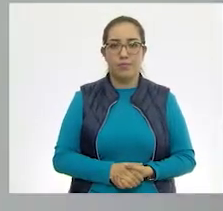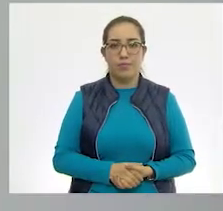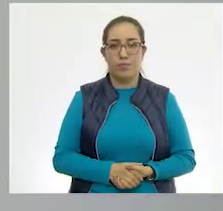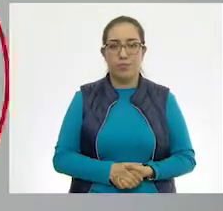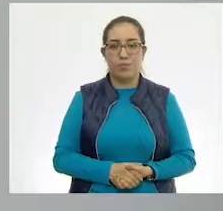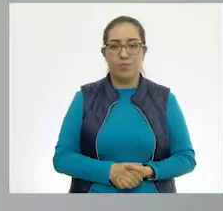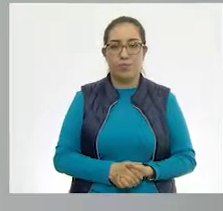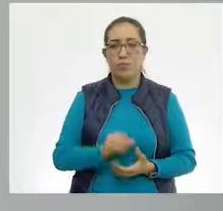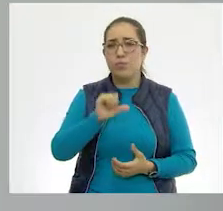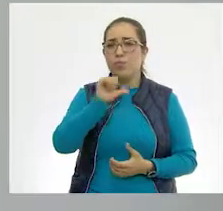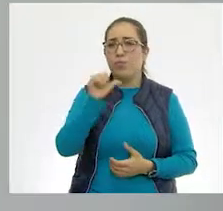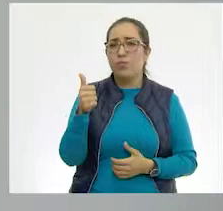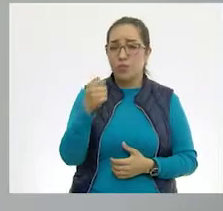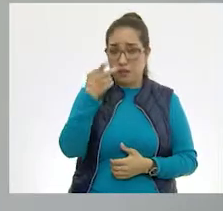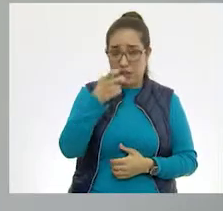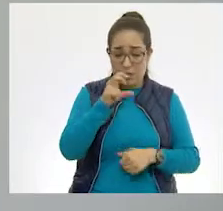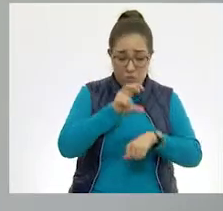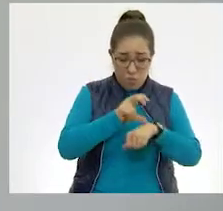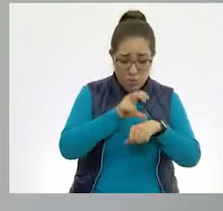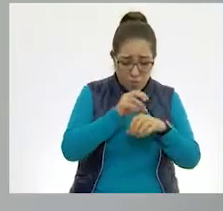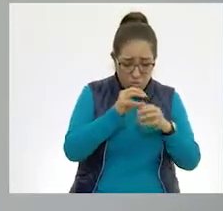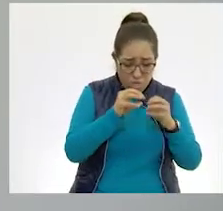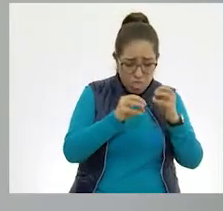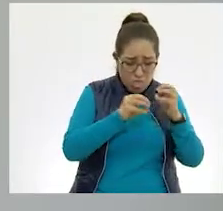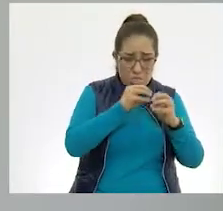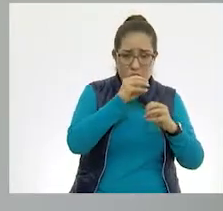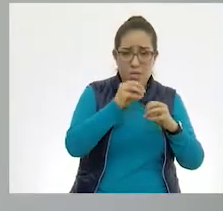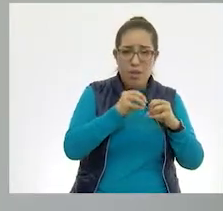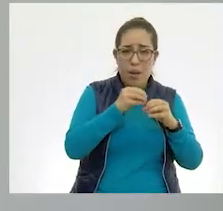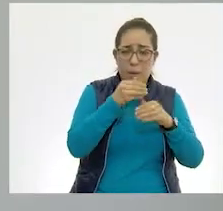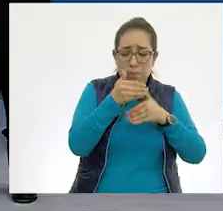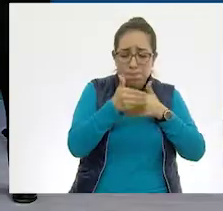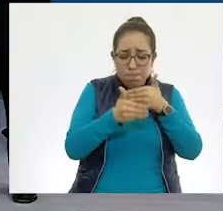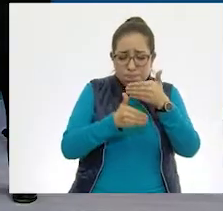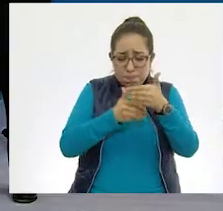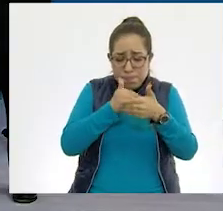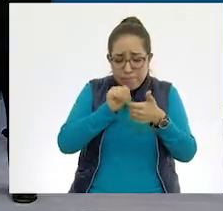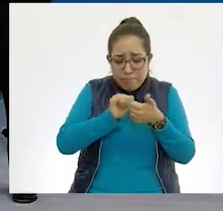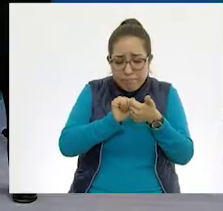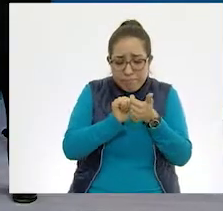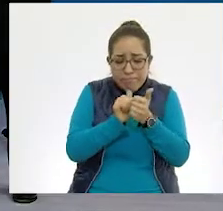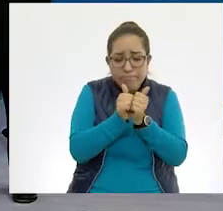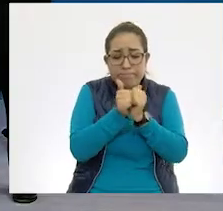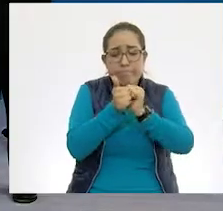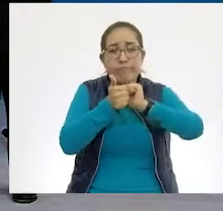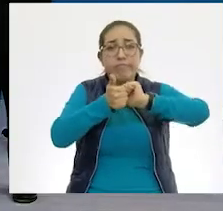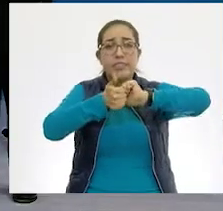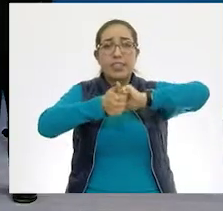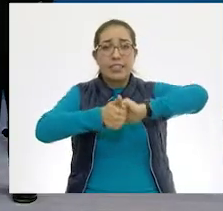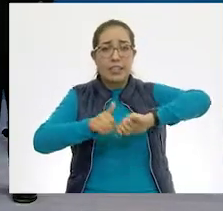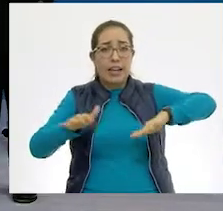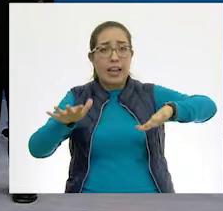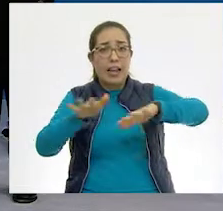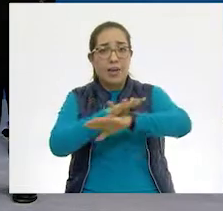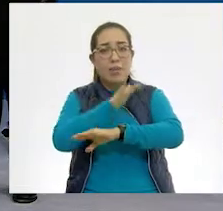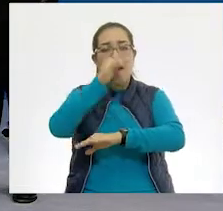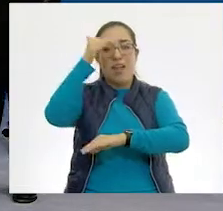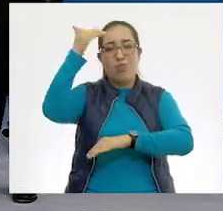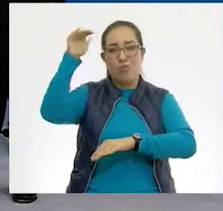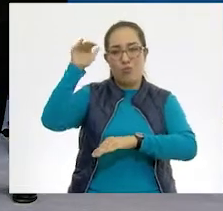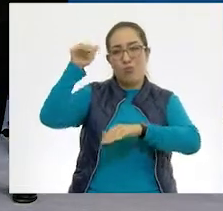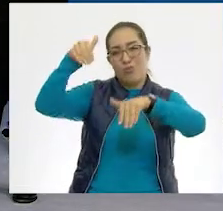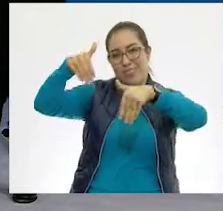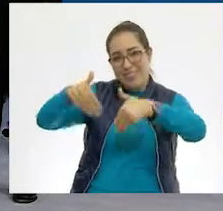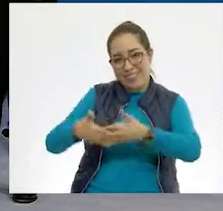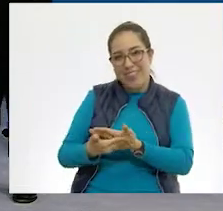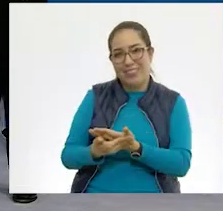Las larvas pasan por un proceso de metamorfosis para ser adultas.